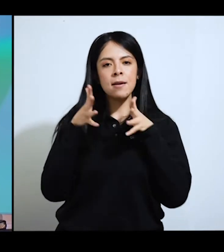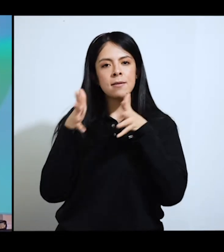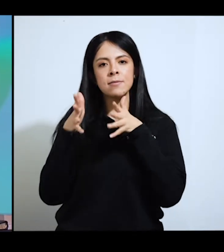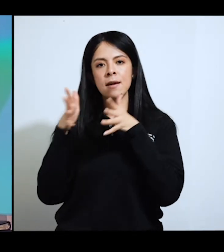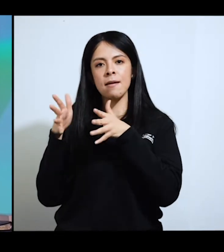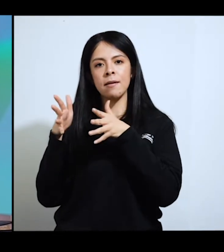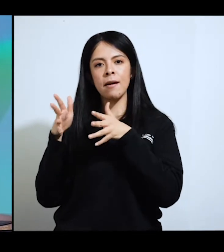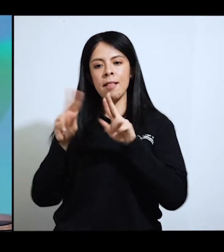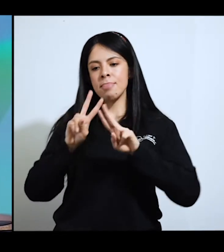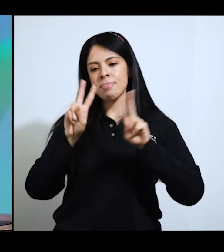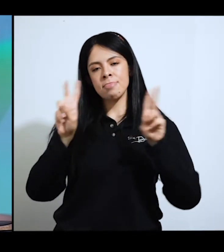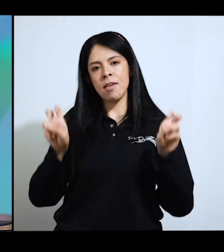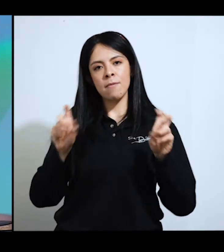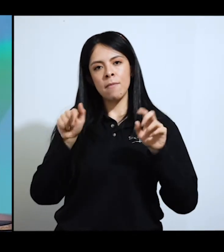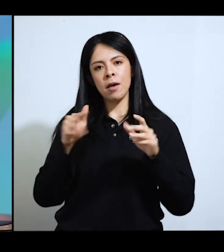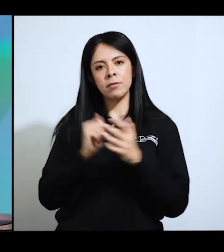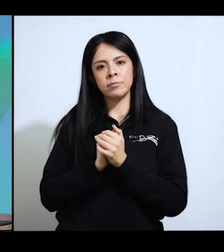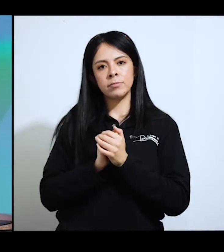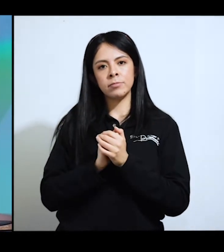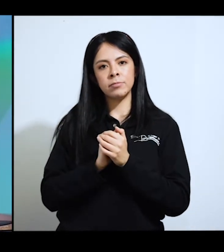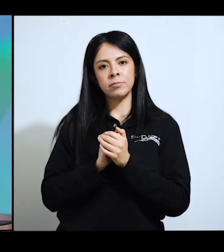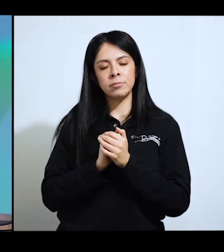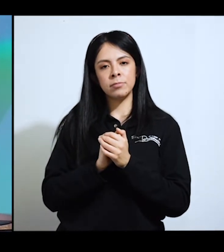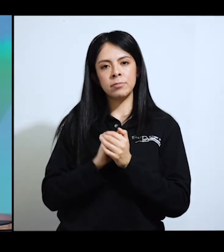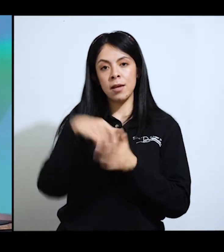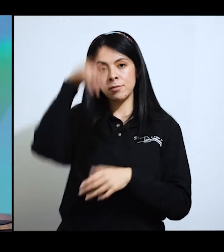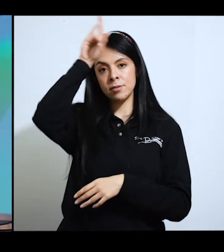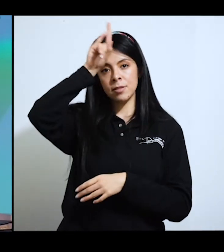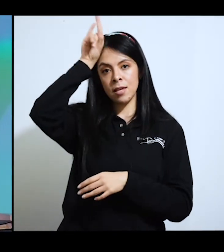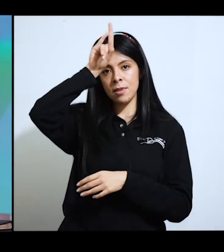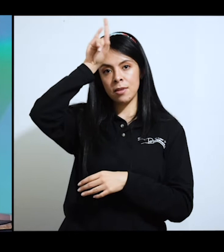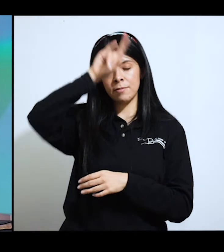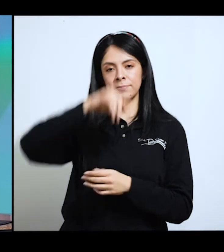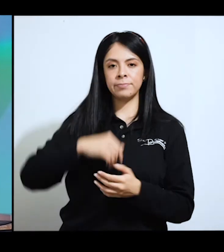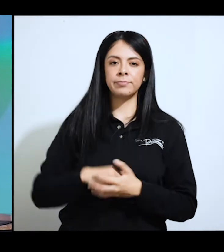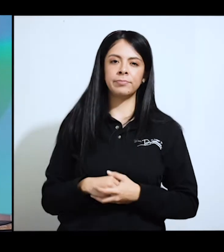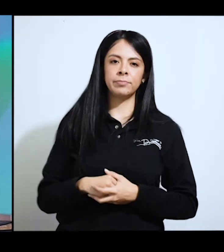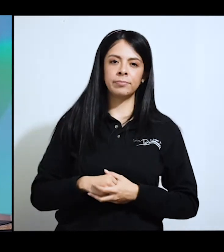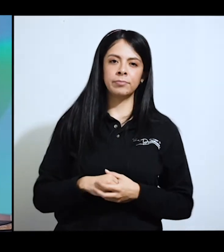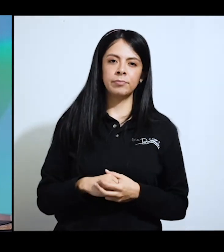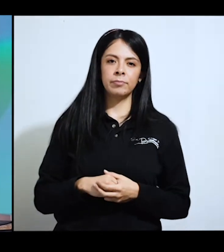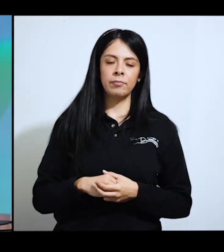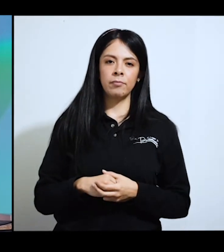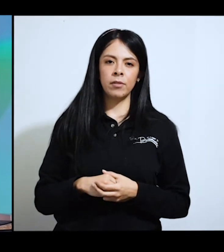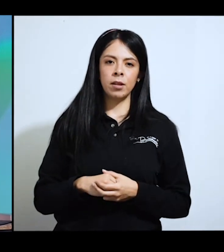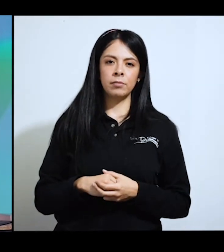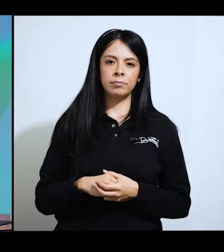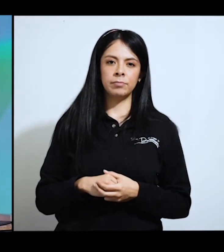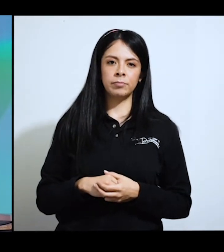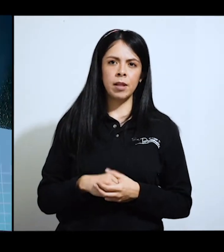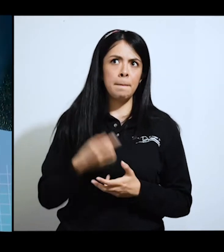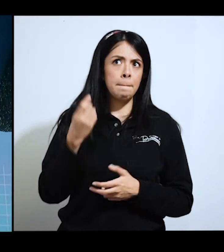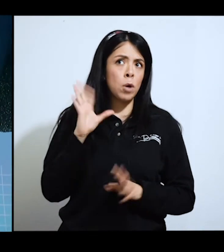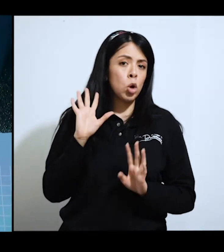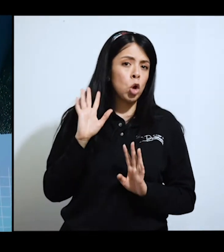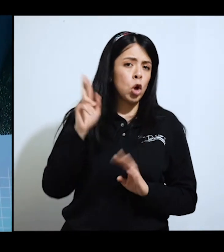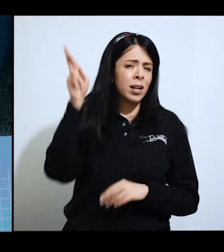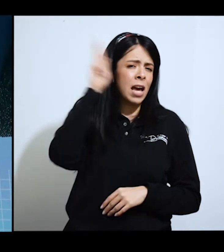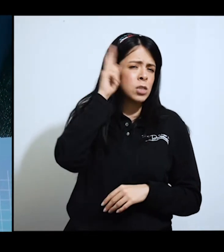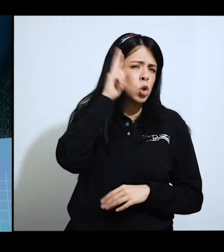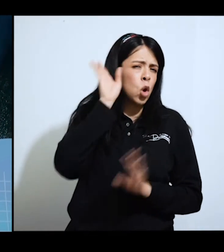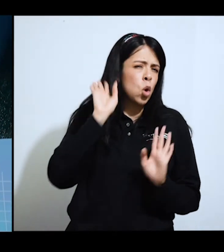que nunca enseñan lo que la Biblia dice acerca de Satanás y sus